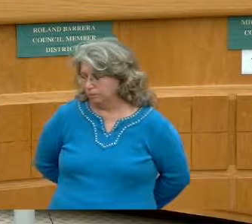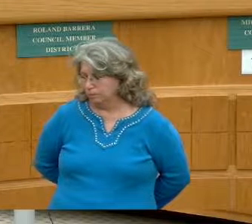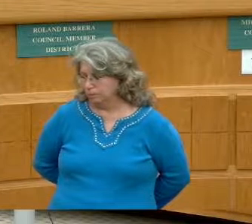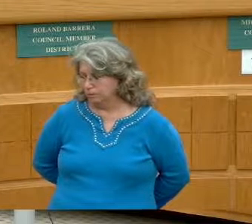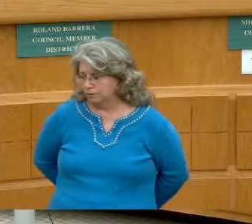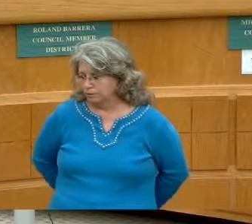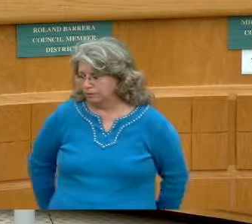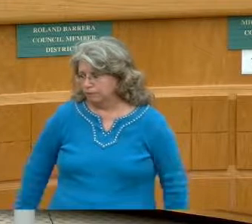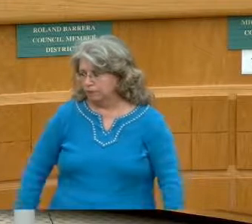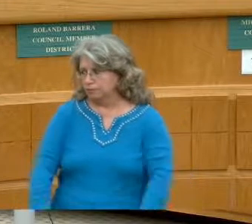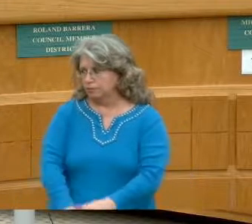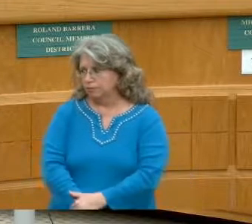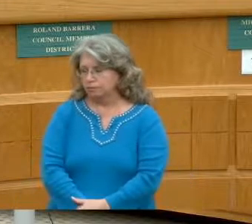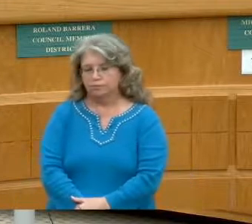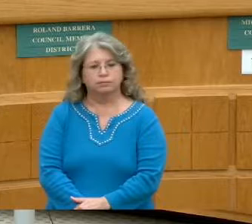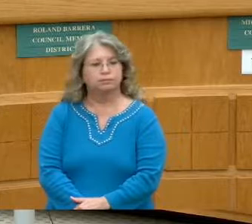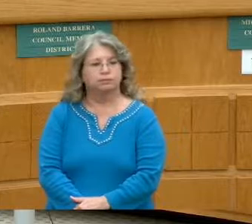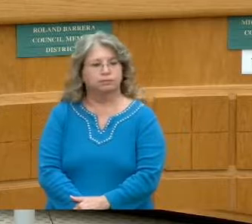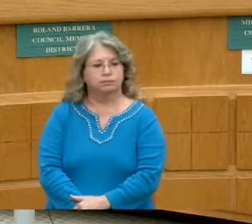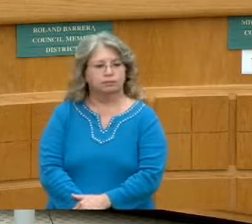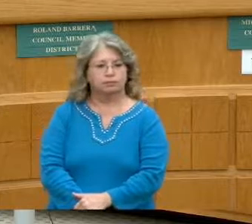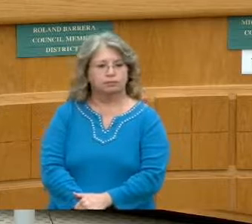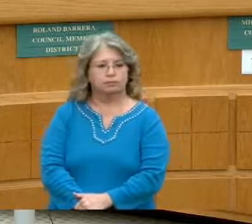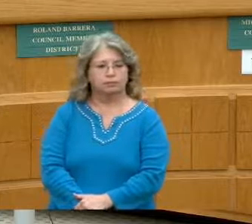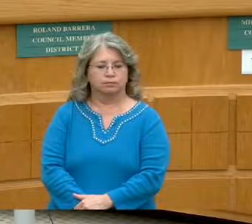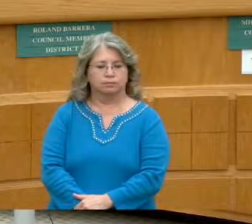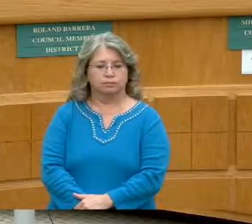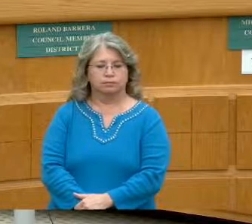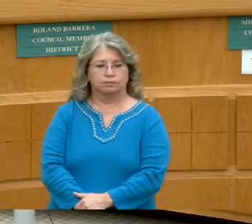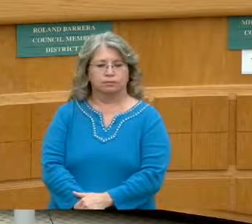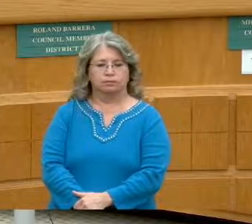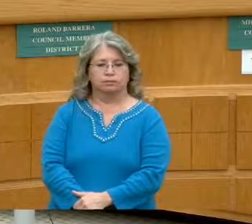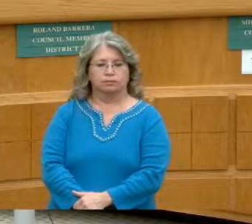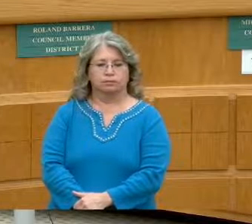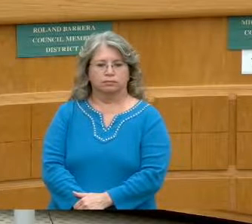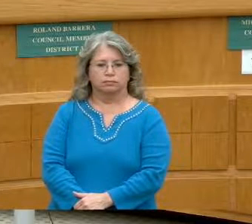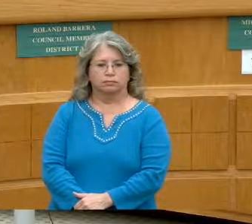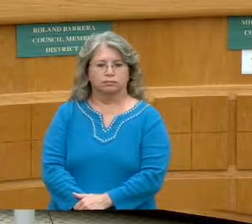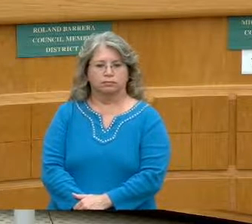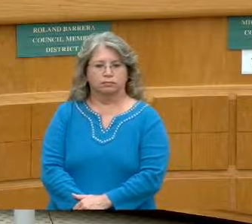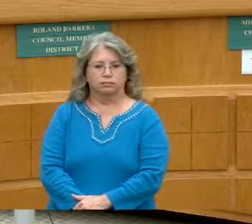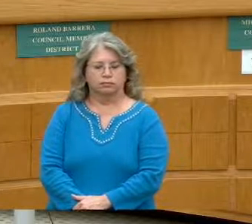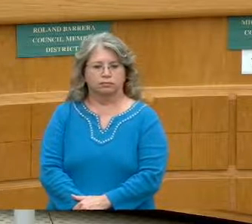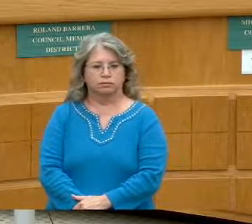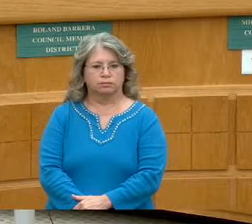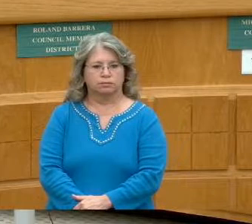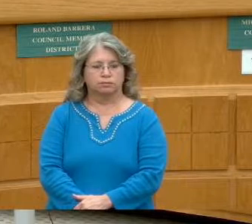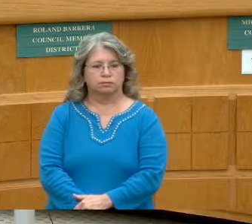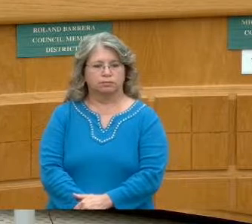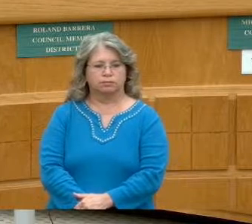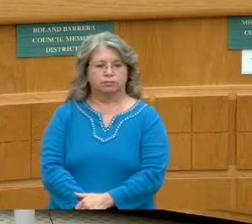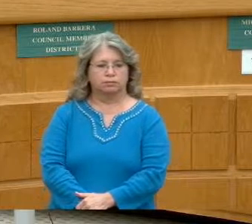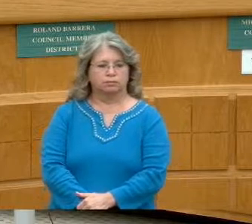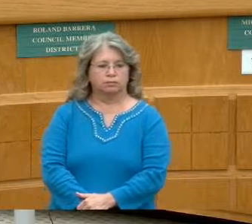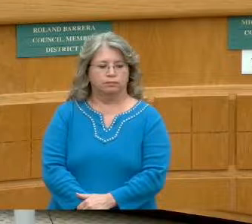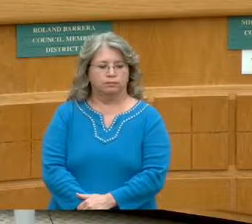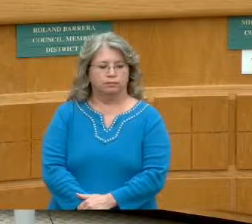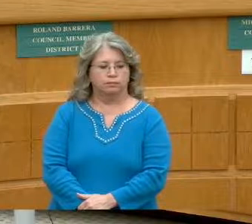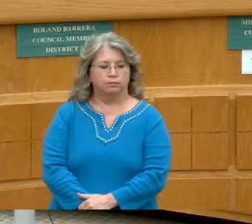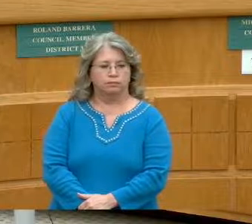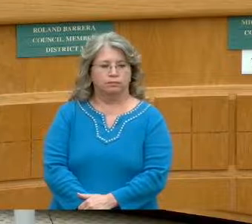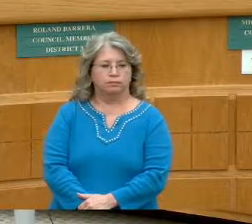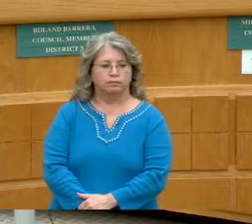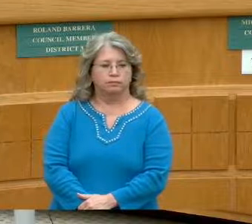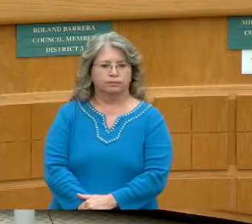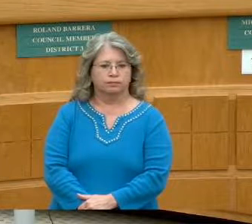por parte del gobernador. Ojalá podamos festejar con fuegos artificiales, pero ya le daremos información. Continuamos realizando pruebas de la detección